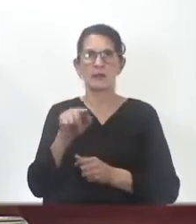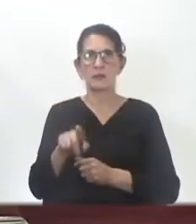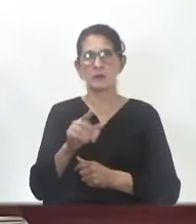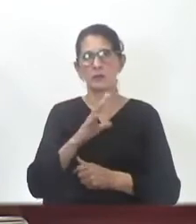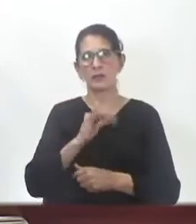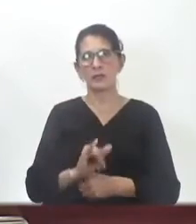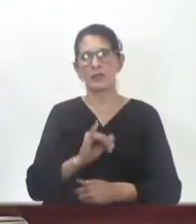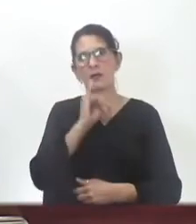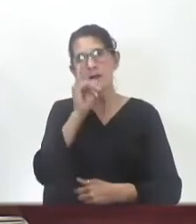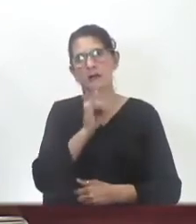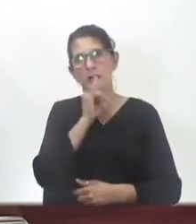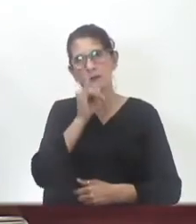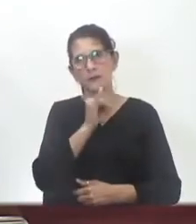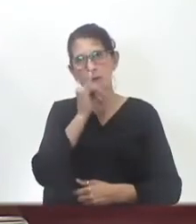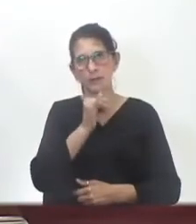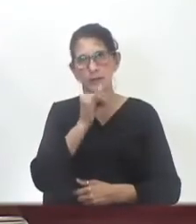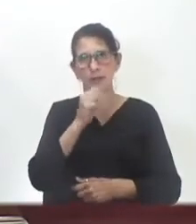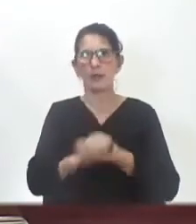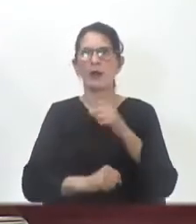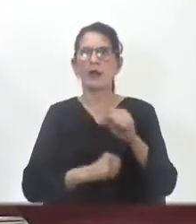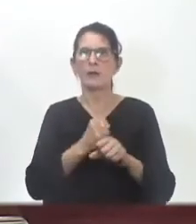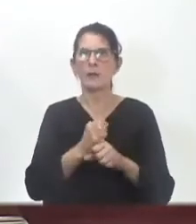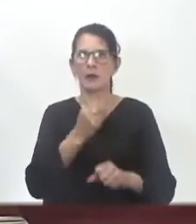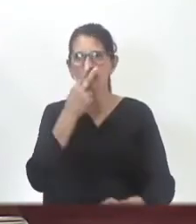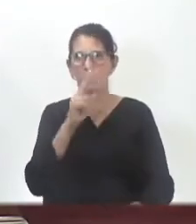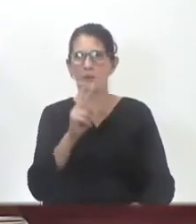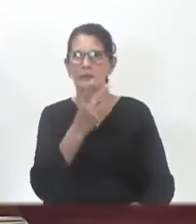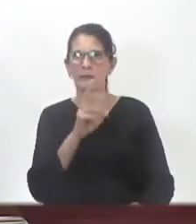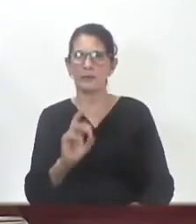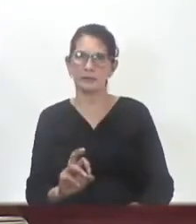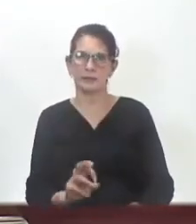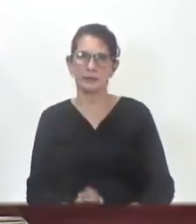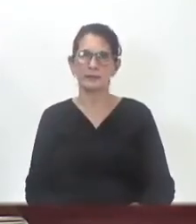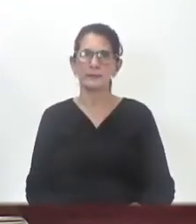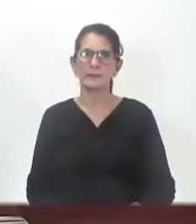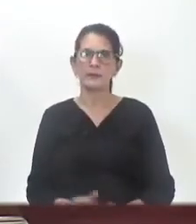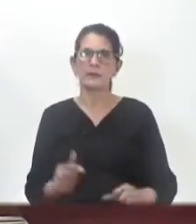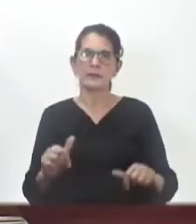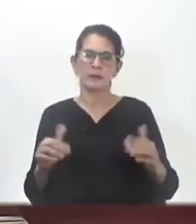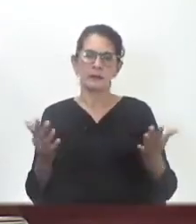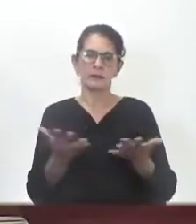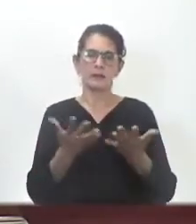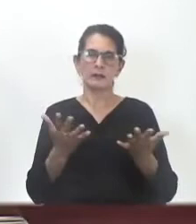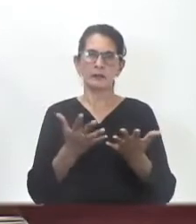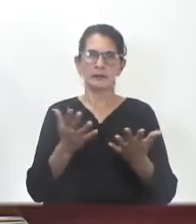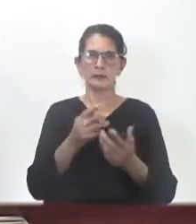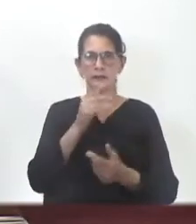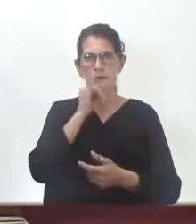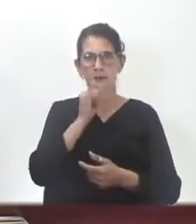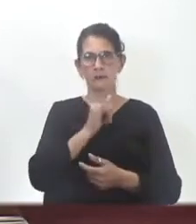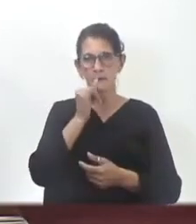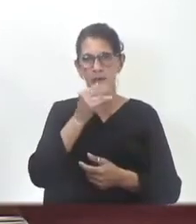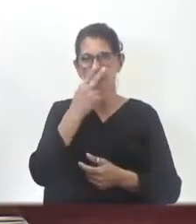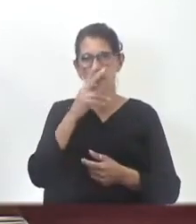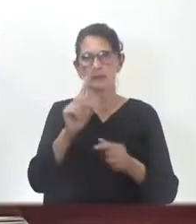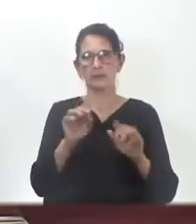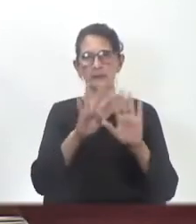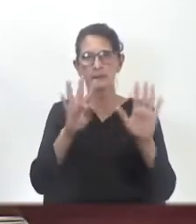informe anual del 2020 del comisionado. Ahora me voy al informe de 2019, voy un poquito más para